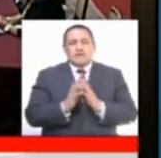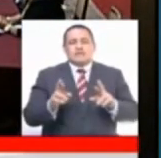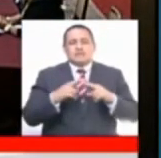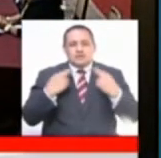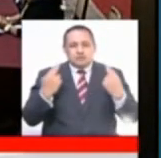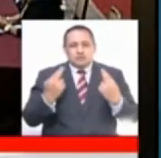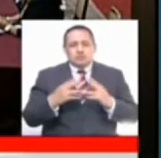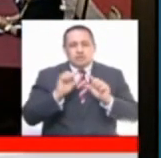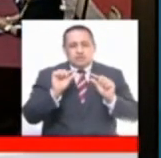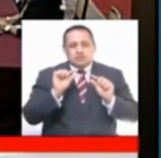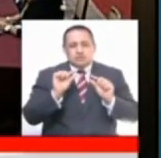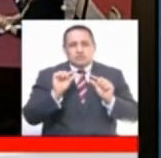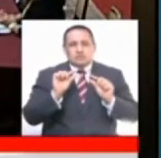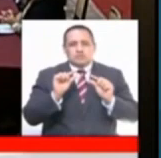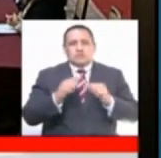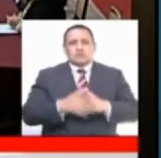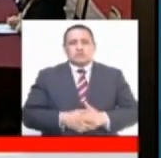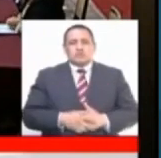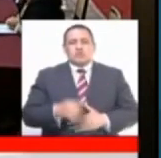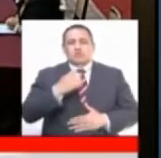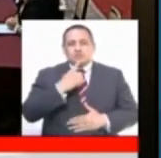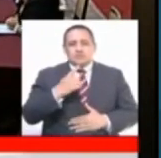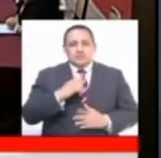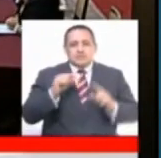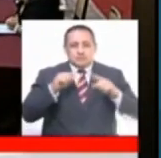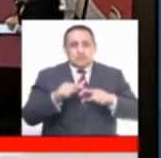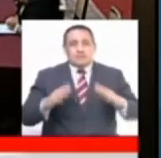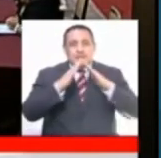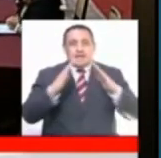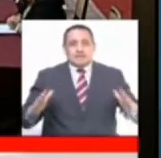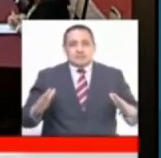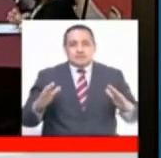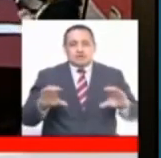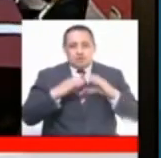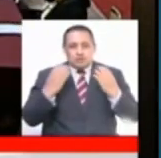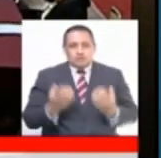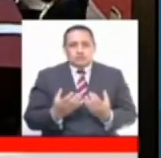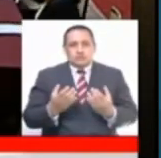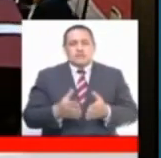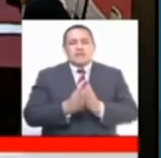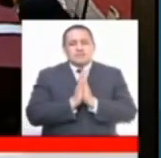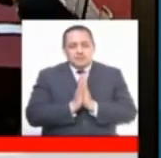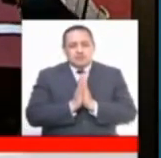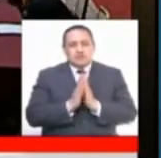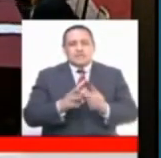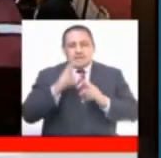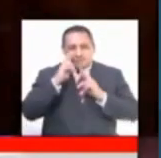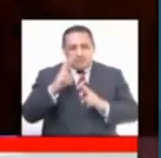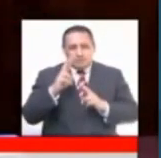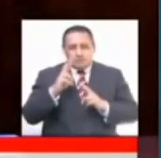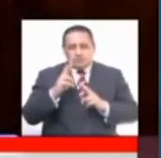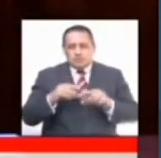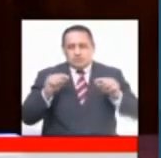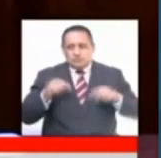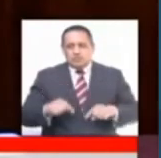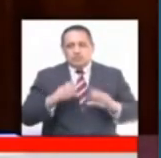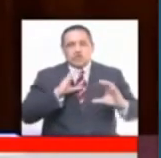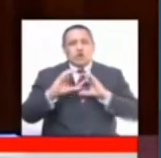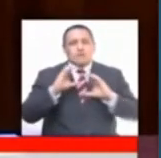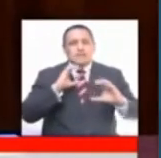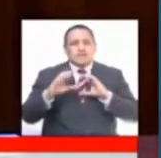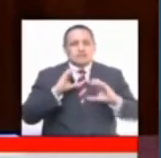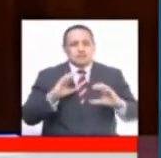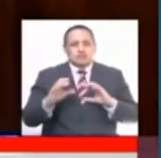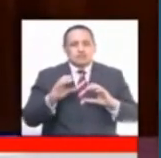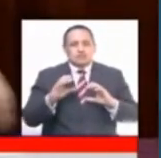pero lo único que le puedo decir es que para mí estas palabras carecen de veracidad